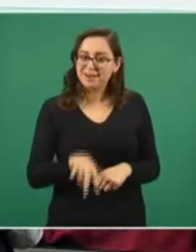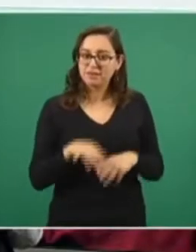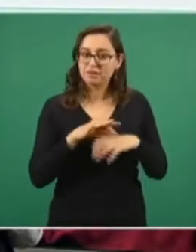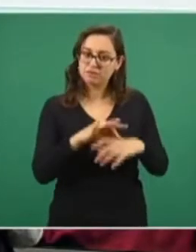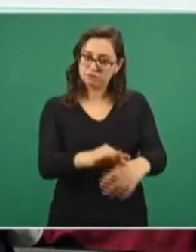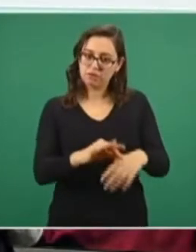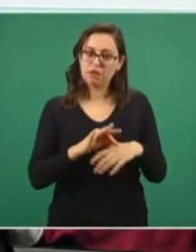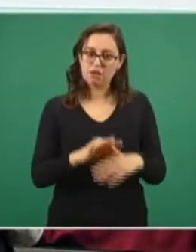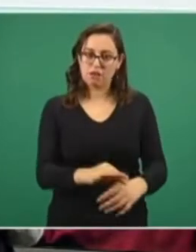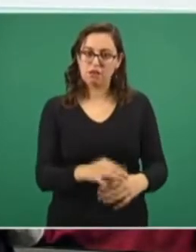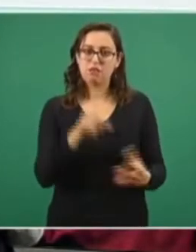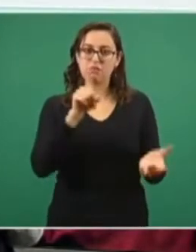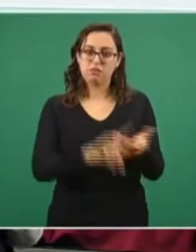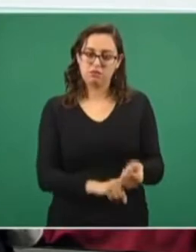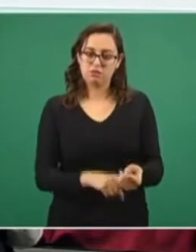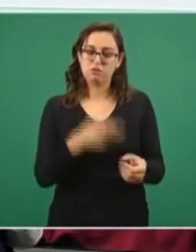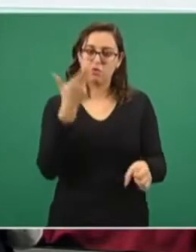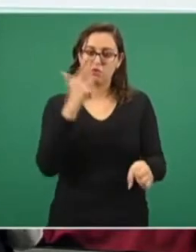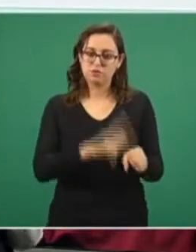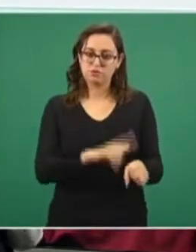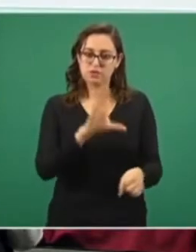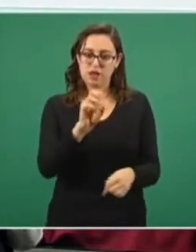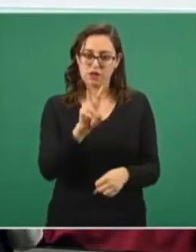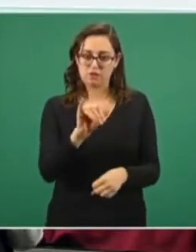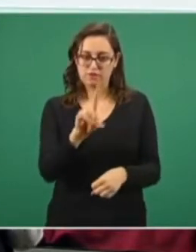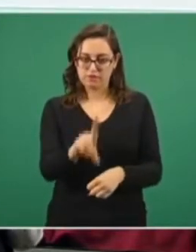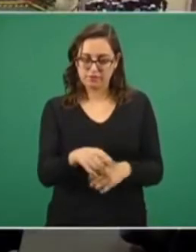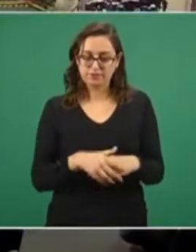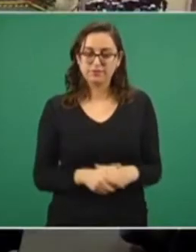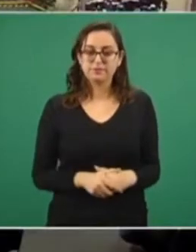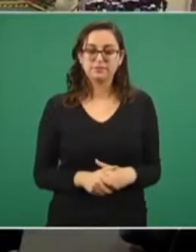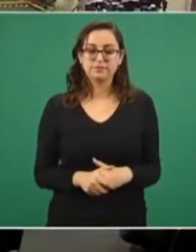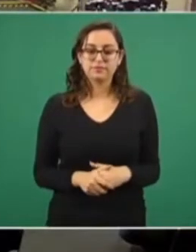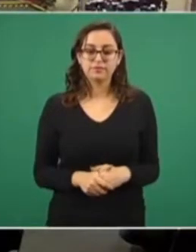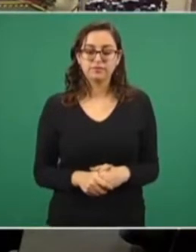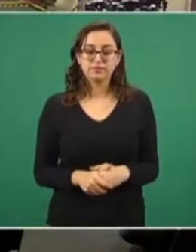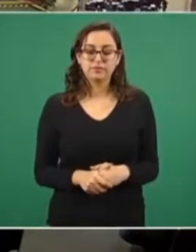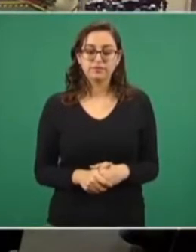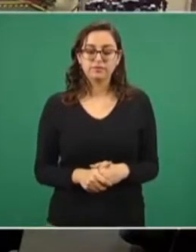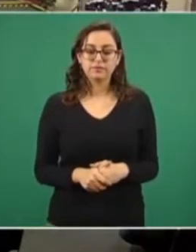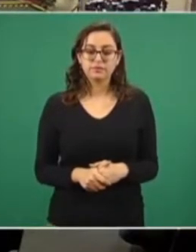esté directamente atendiendo a pacientes COVID. La que sigue, por favor.